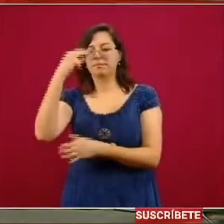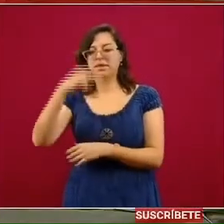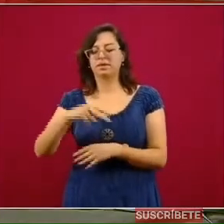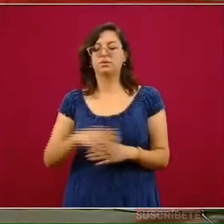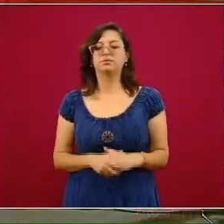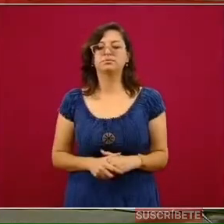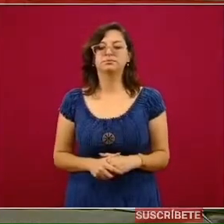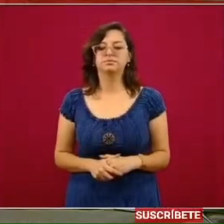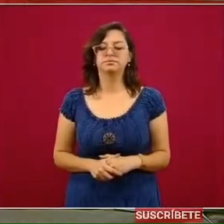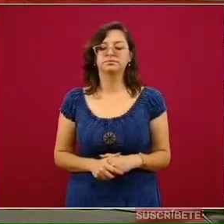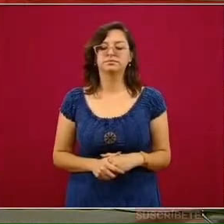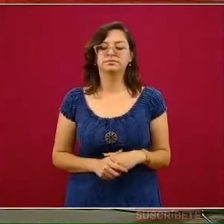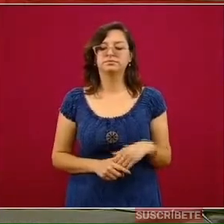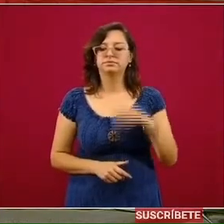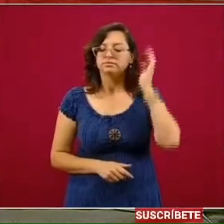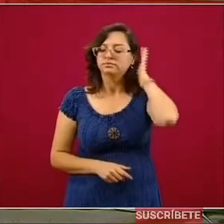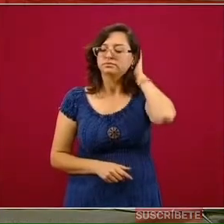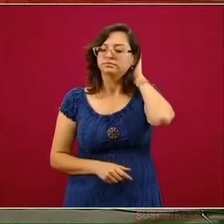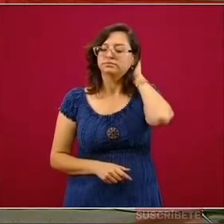siguiente.